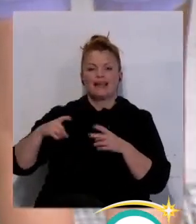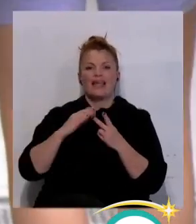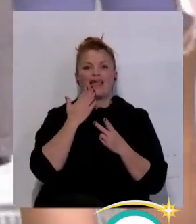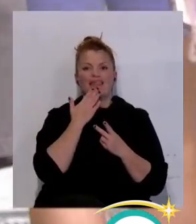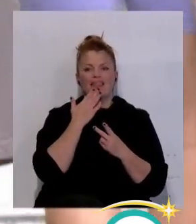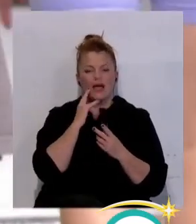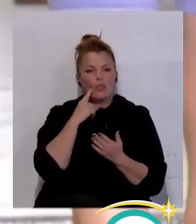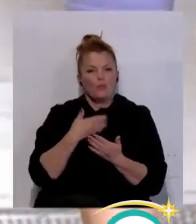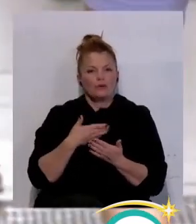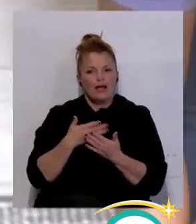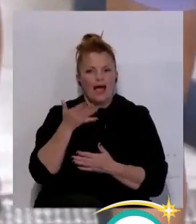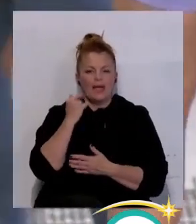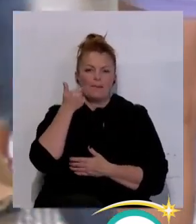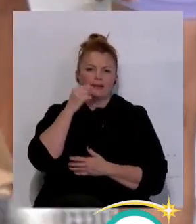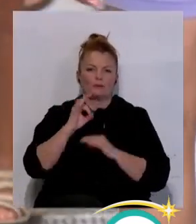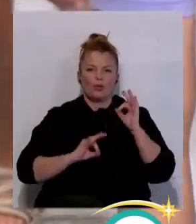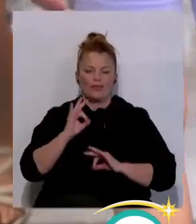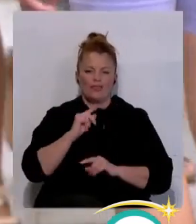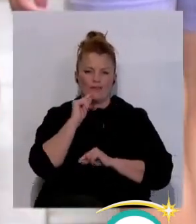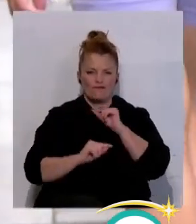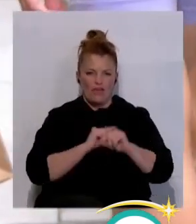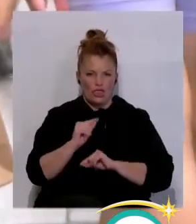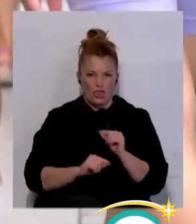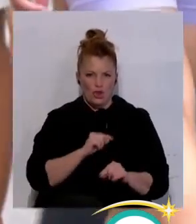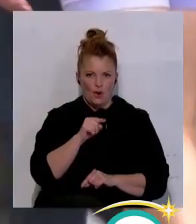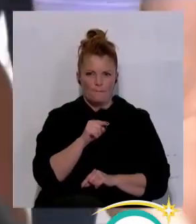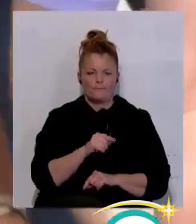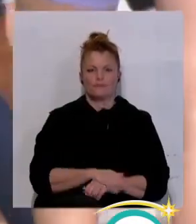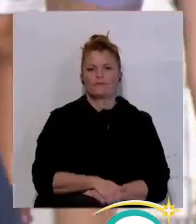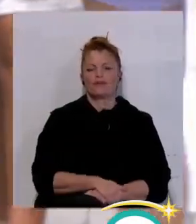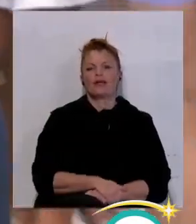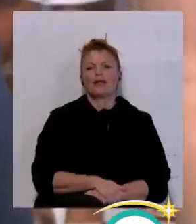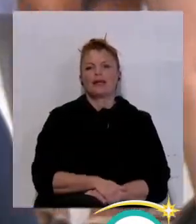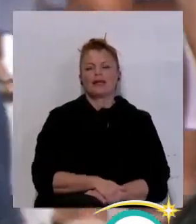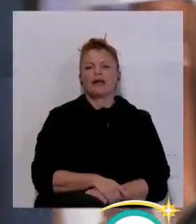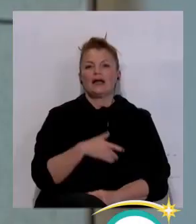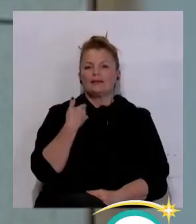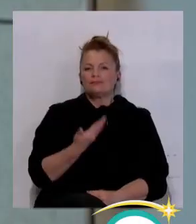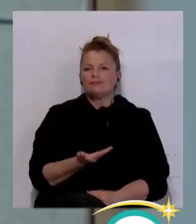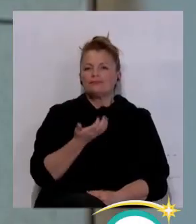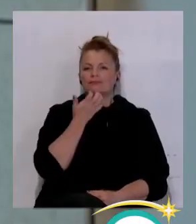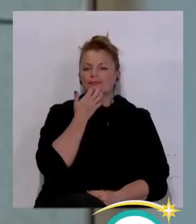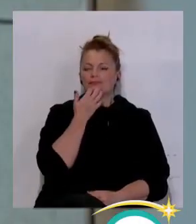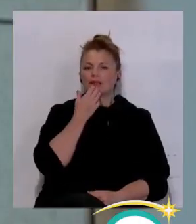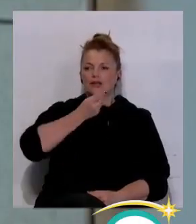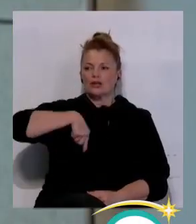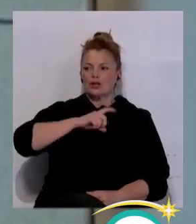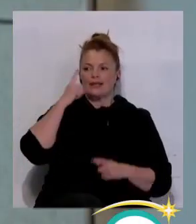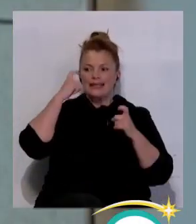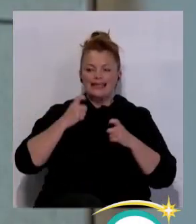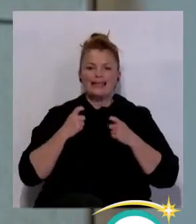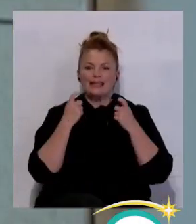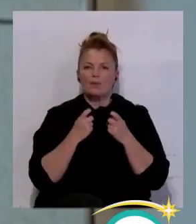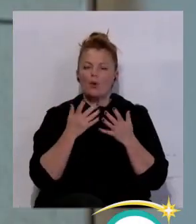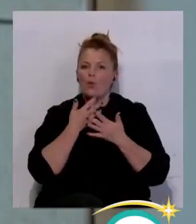que existe mayor porcentaje de infección, y que sino, digamos que lo que intentamos